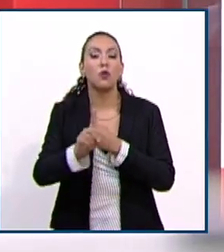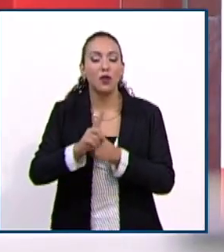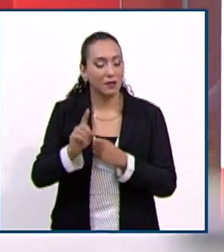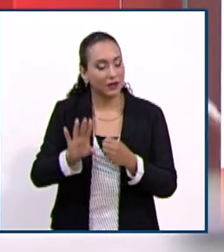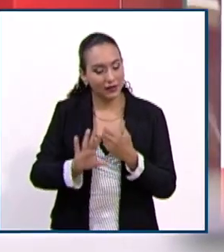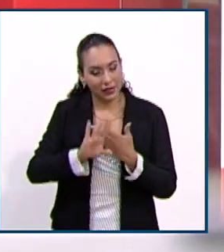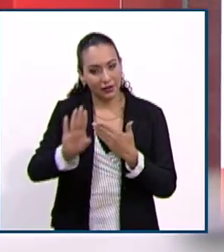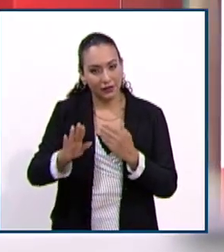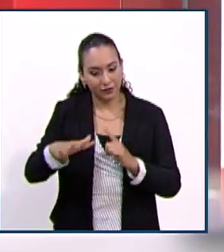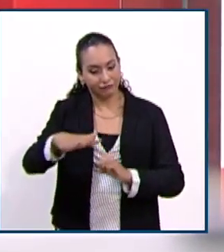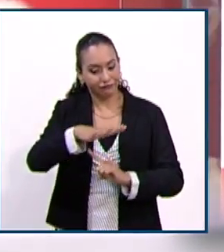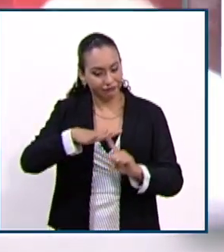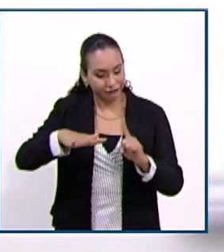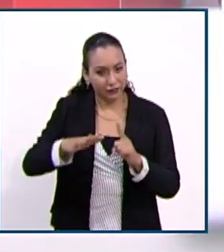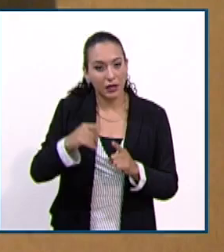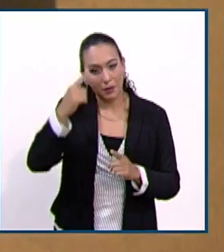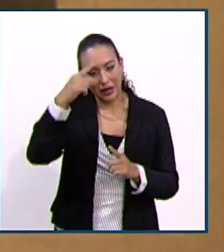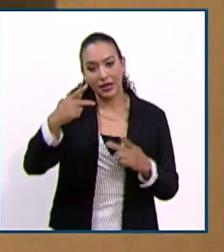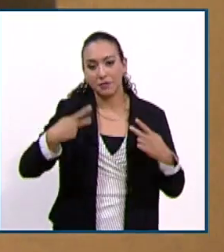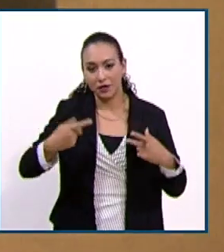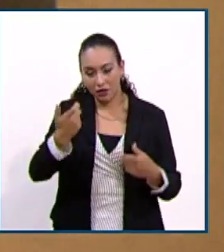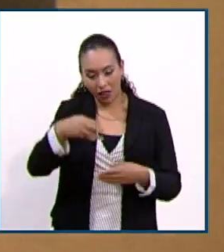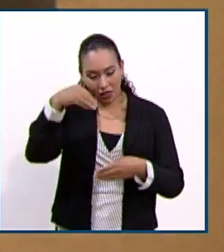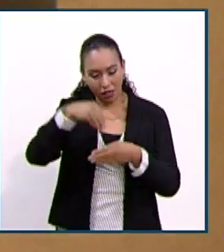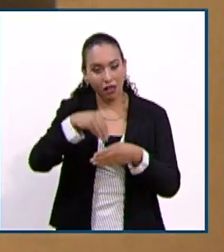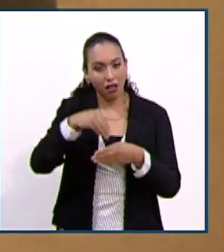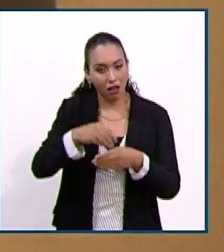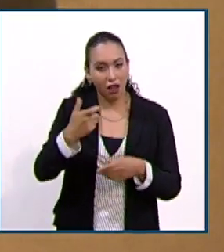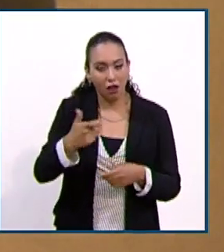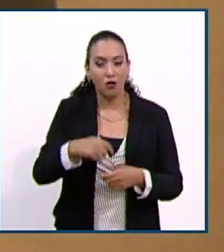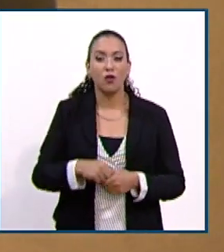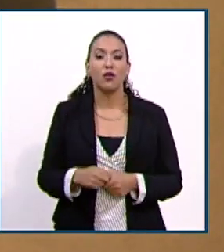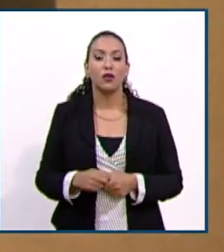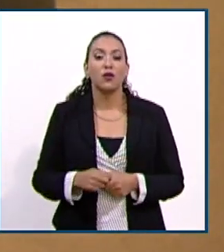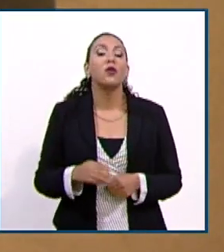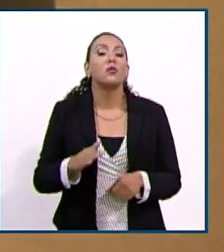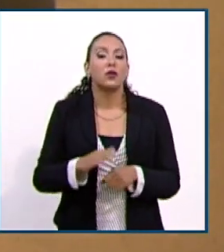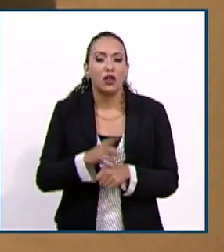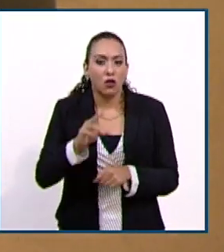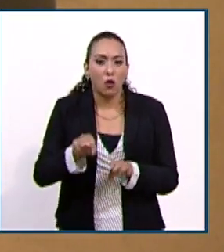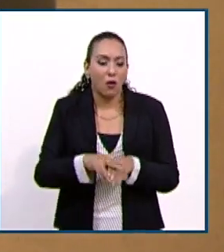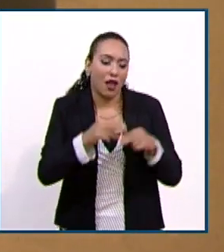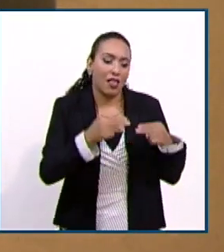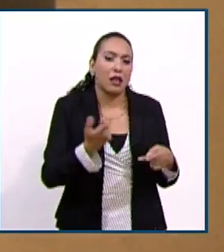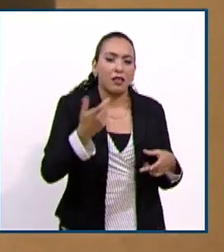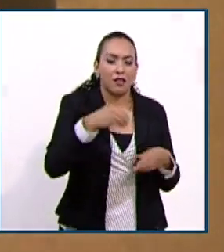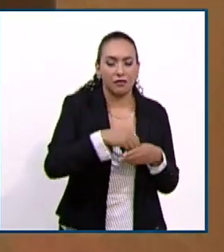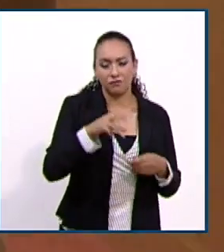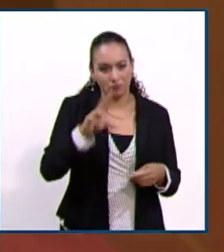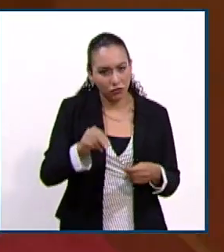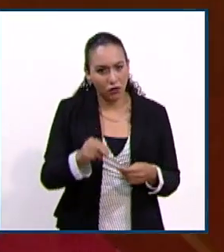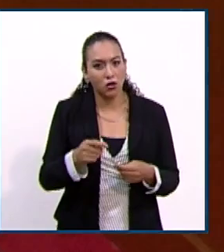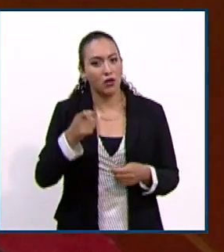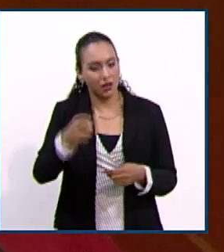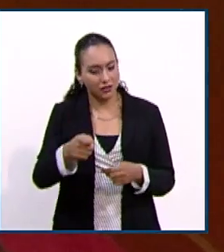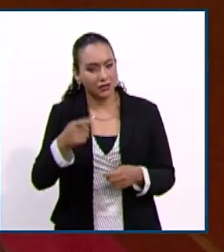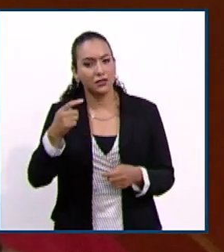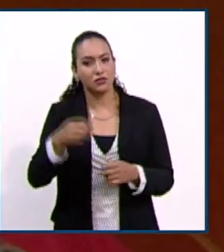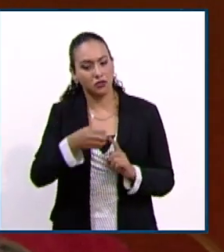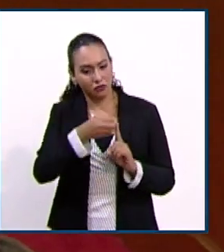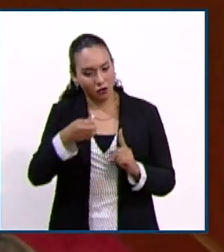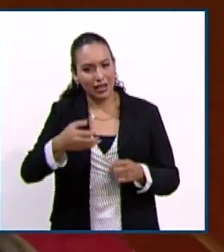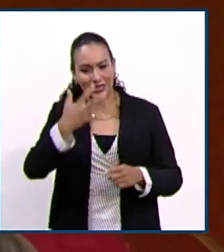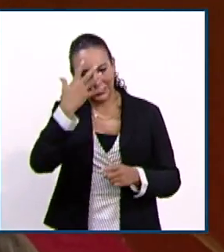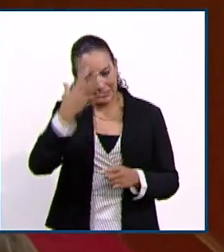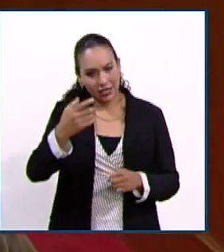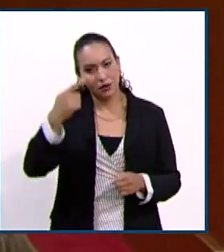analizarse su impacto en el sistema de ahorro para el retiro como si se tratara de un libre mercado, ya que se desenvuelven en un sistema de orden